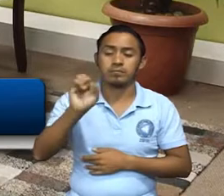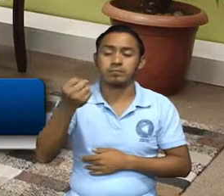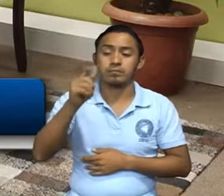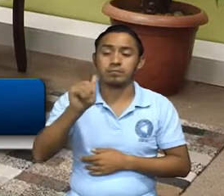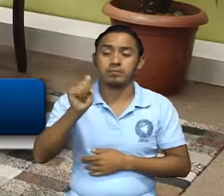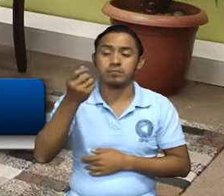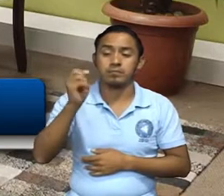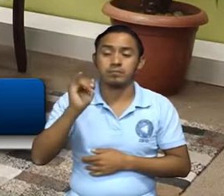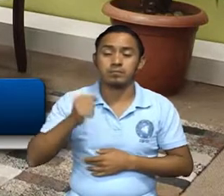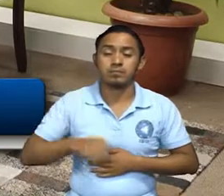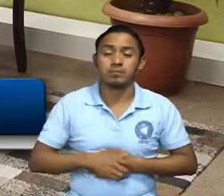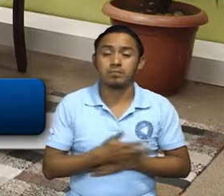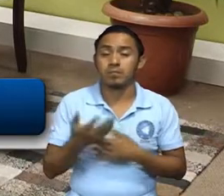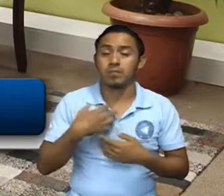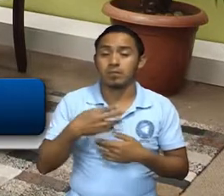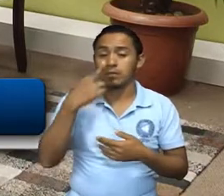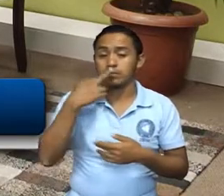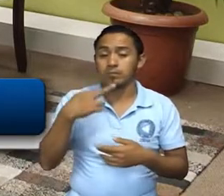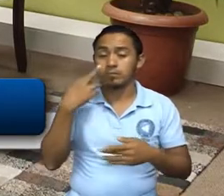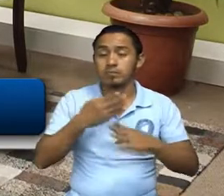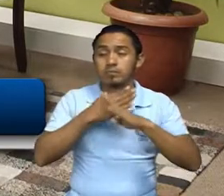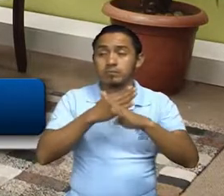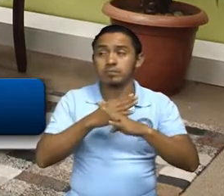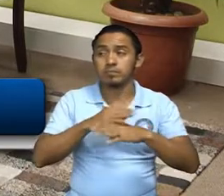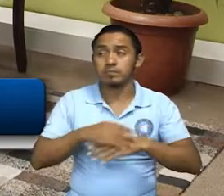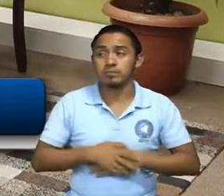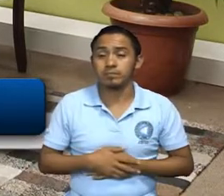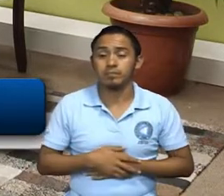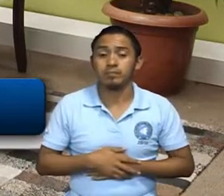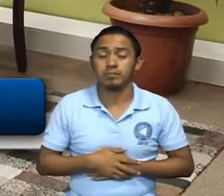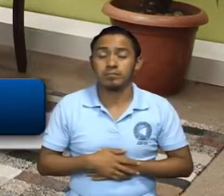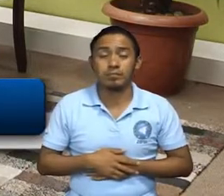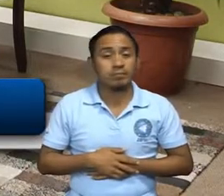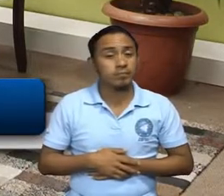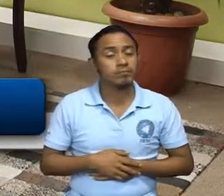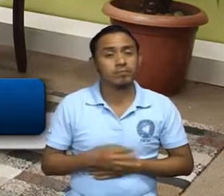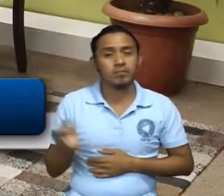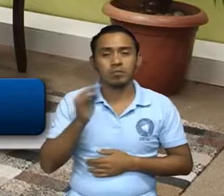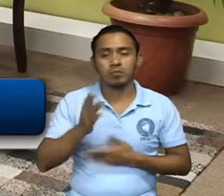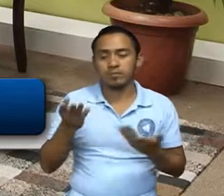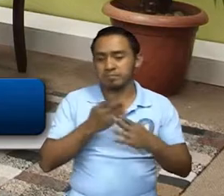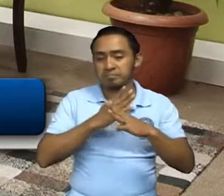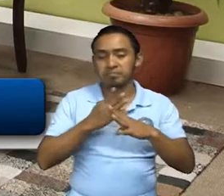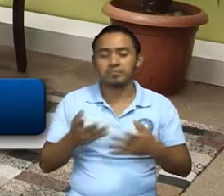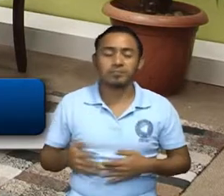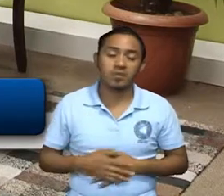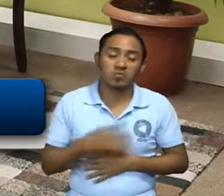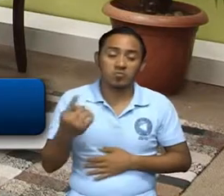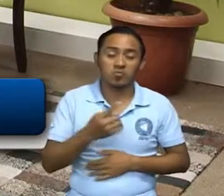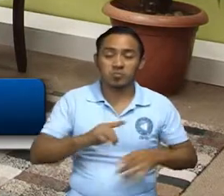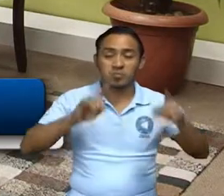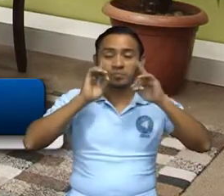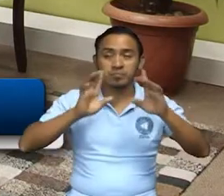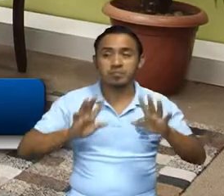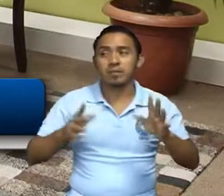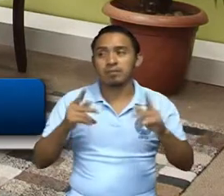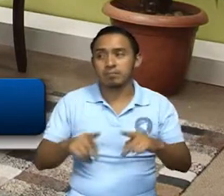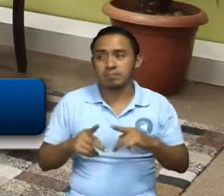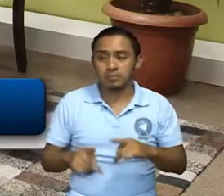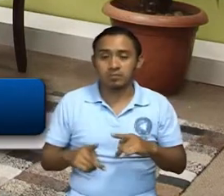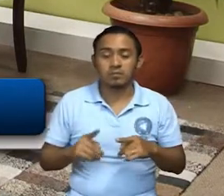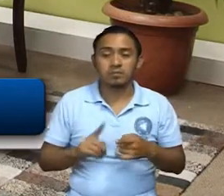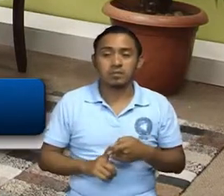epistaxis, doctor? ¿El sangrado nasal? El cuidado. Por ejemplo, un paciente alérgico hidratarse